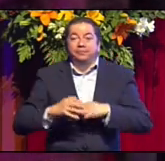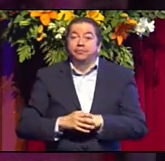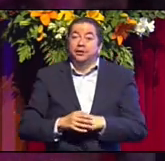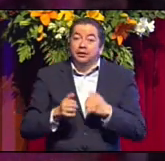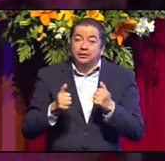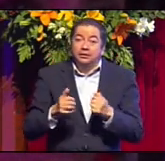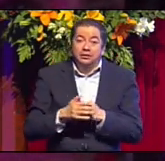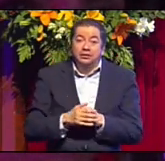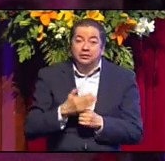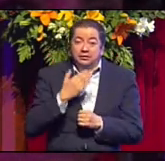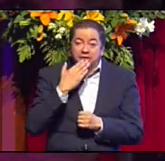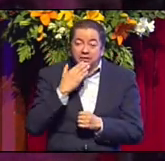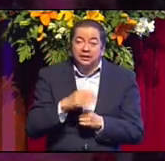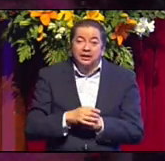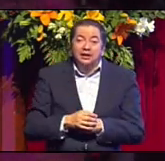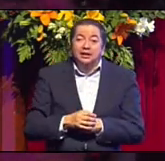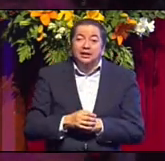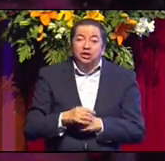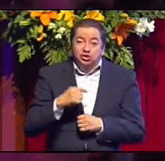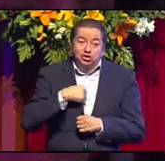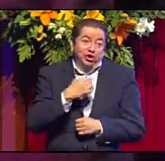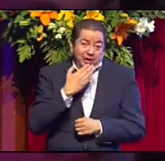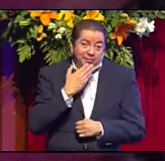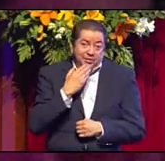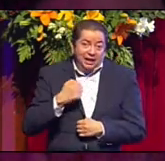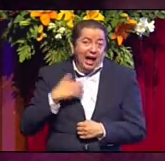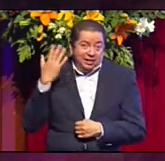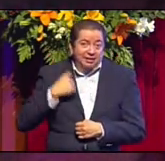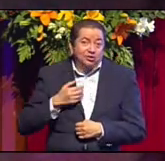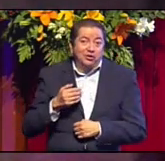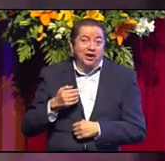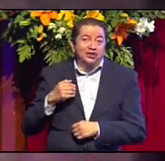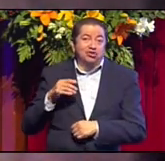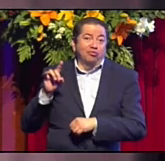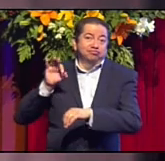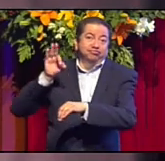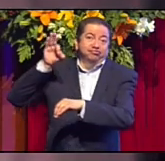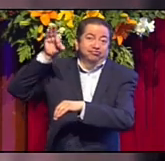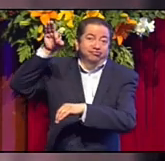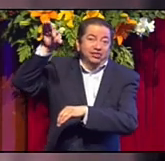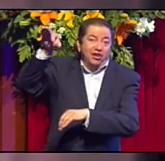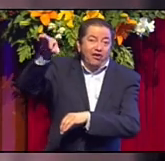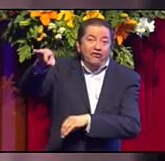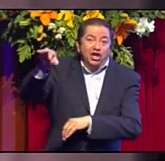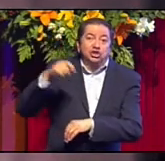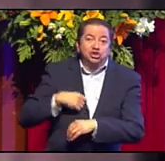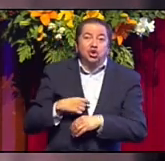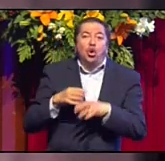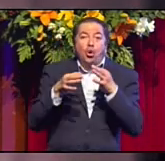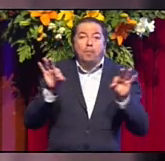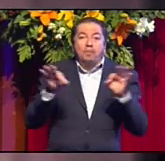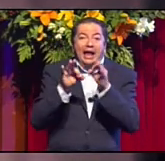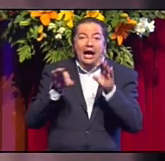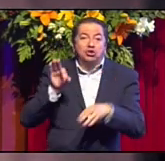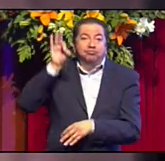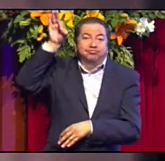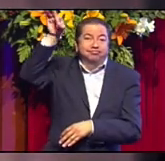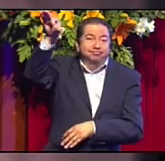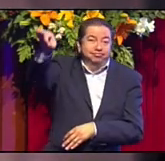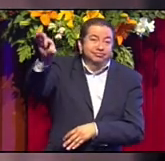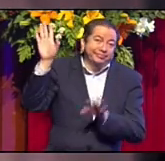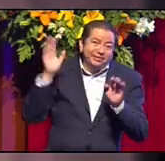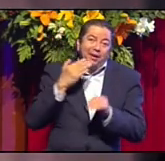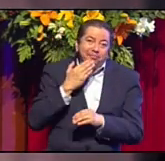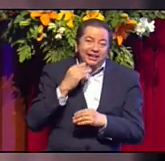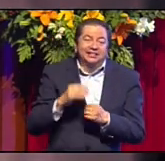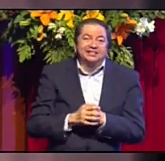Bueno, a mí también me tocó sacrificar un cumpleaños cuando fui a Barcelona a exponer. En el avión celebré mi cumpleaños, porque la vida es como es.